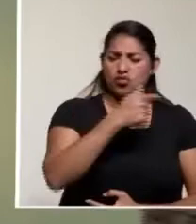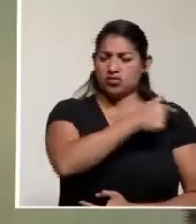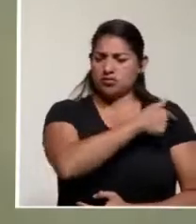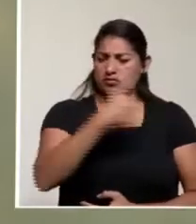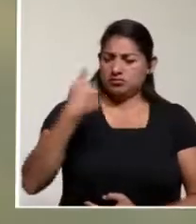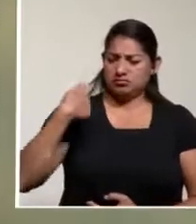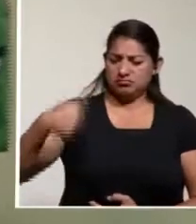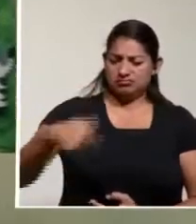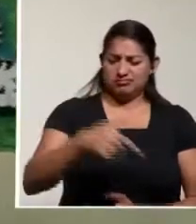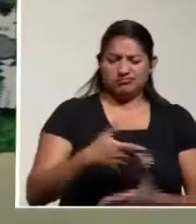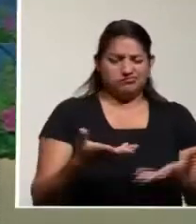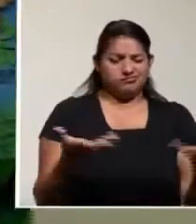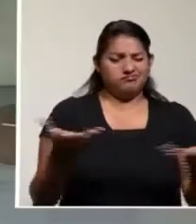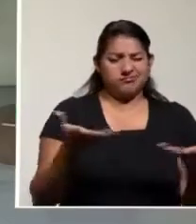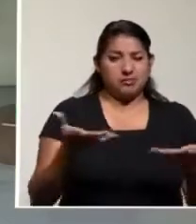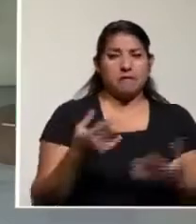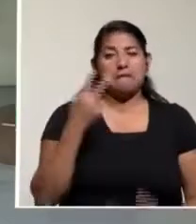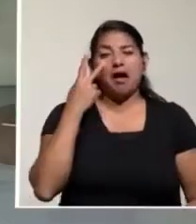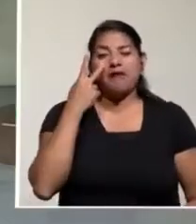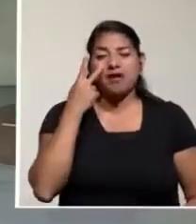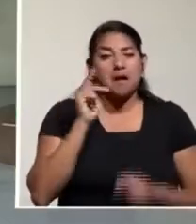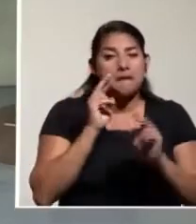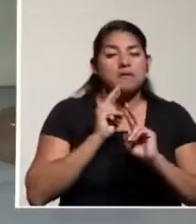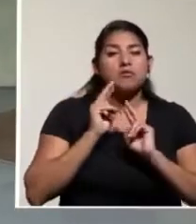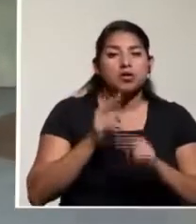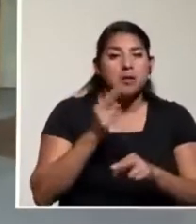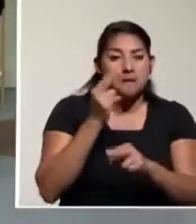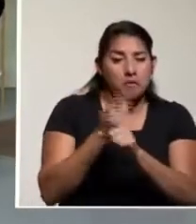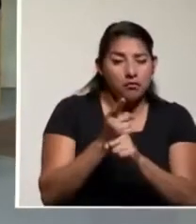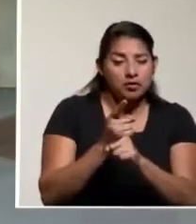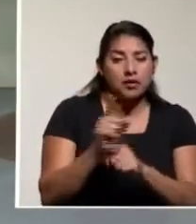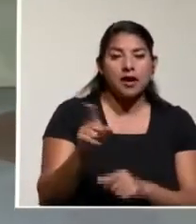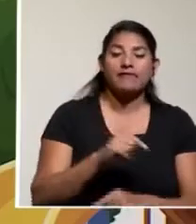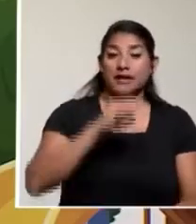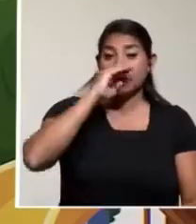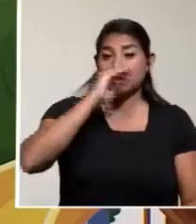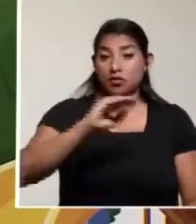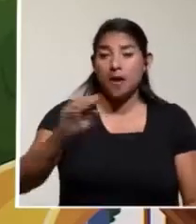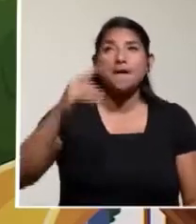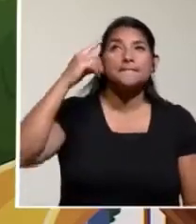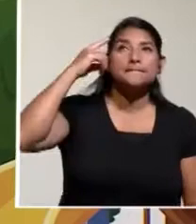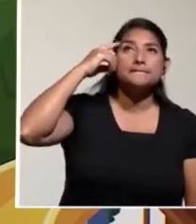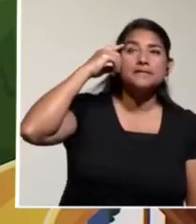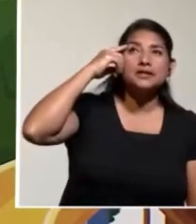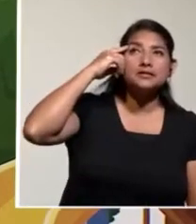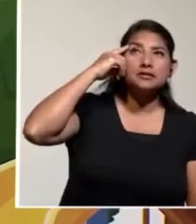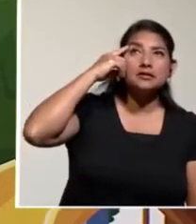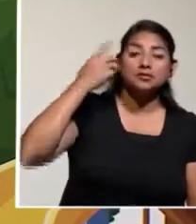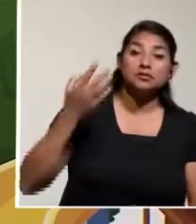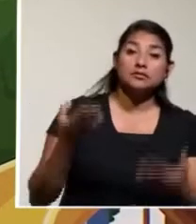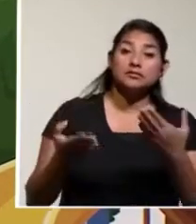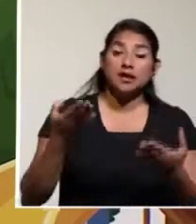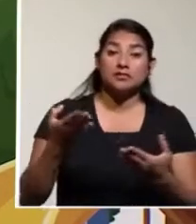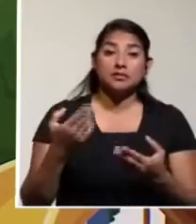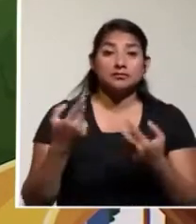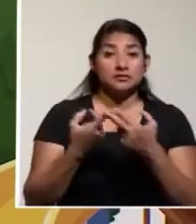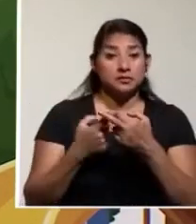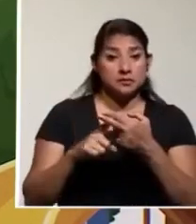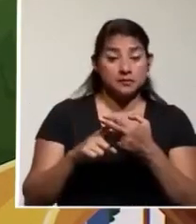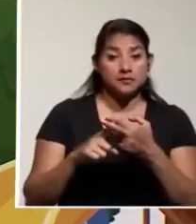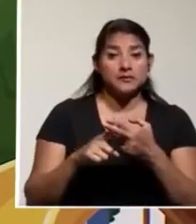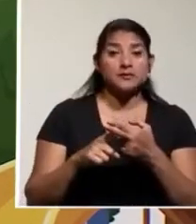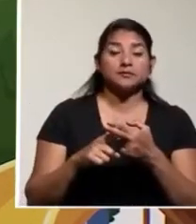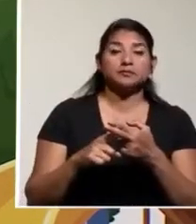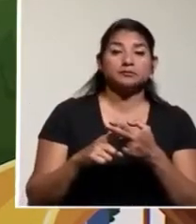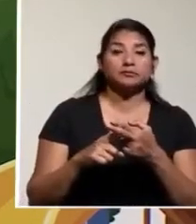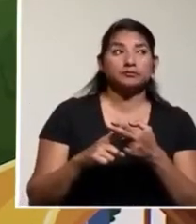repasando, por favor. Vamos a ver si yo voy entonces a decir las mismas. Voy a traer las pistas, ya vengo. Niños y niñas, pensemos, se me ocurre. Bueno, si empezamos así,